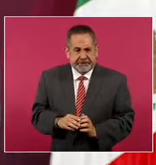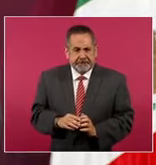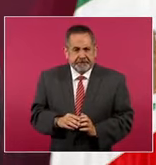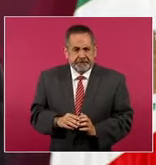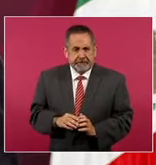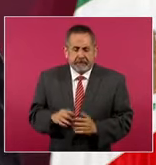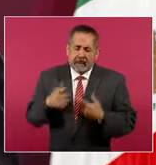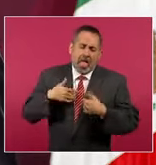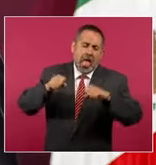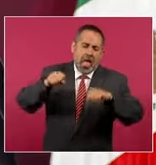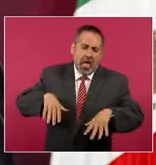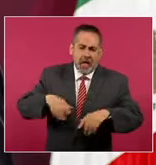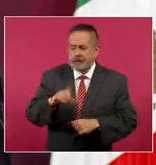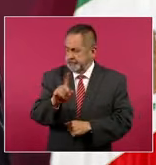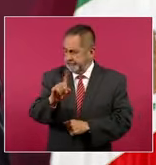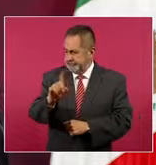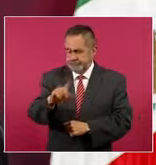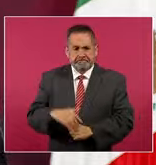desistir,